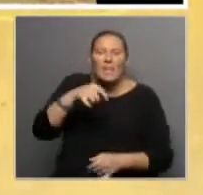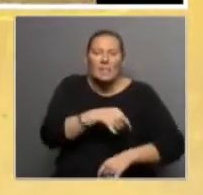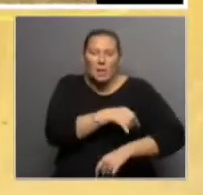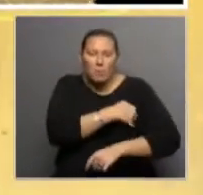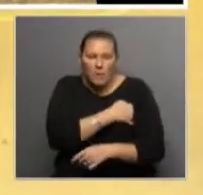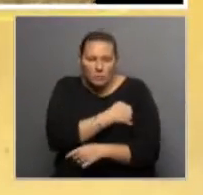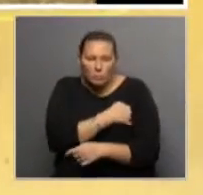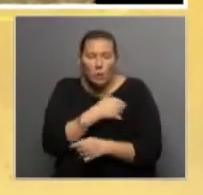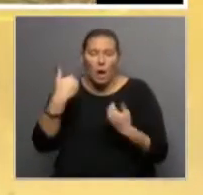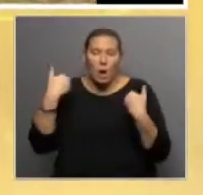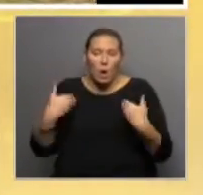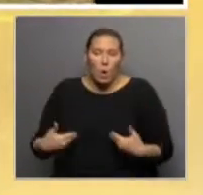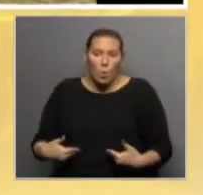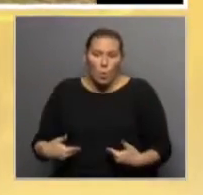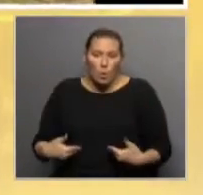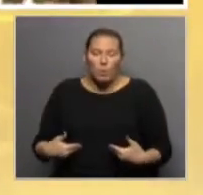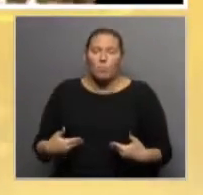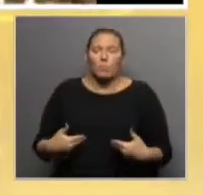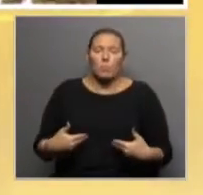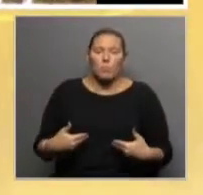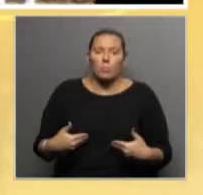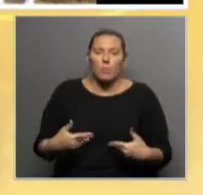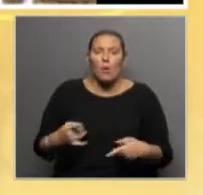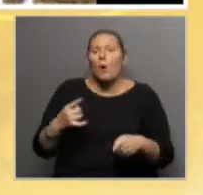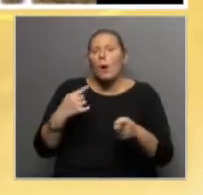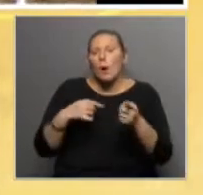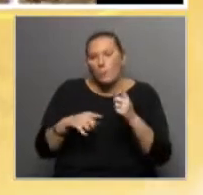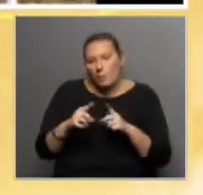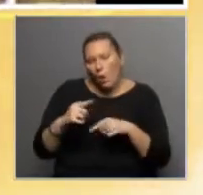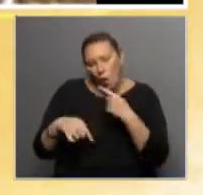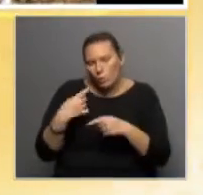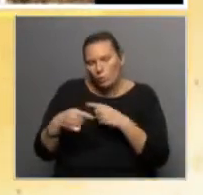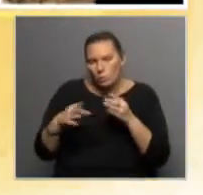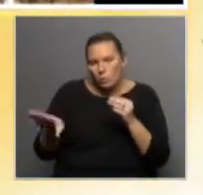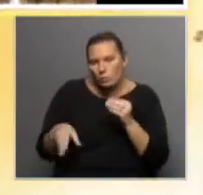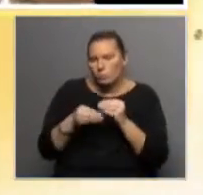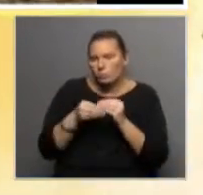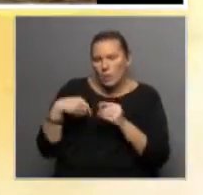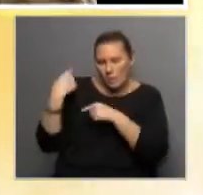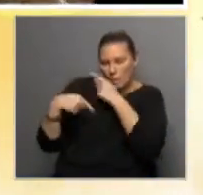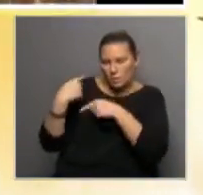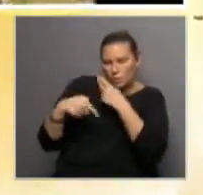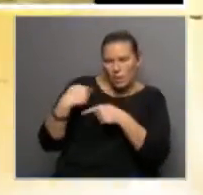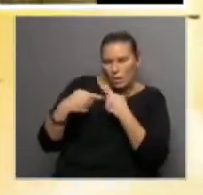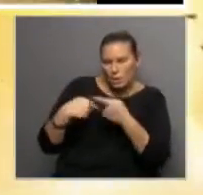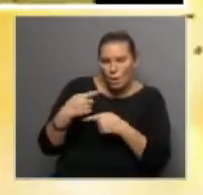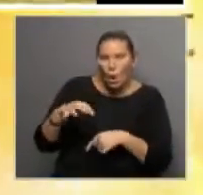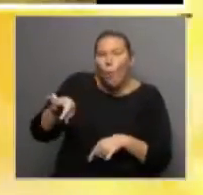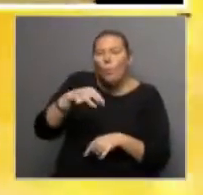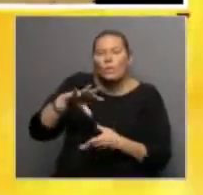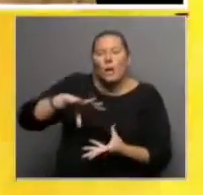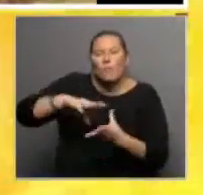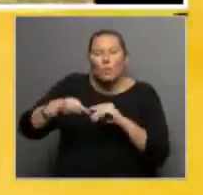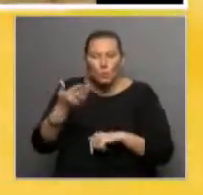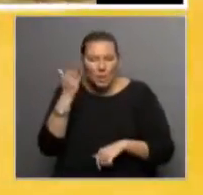temperaturas de los cuerpos. No obstante eso se sigue complementando con los métodos tradicionales, ya que no hay un único